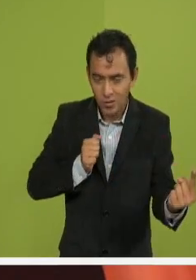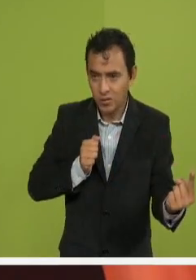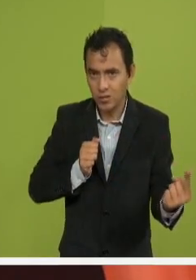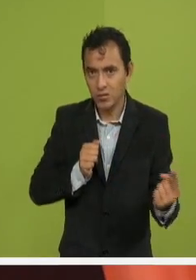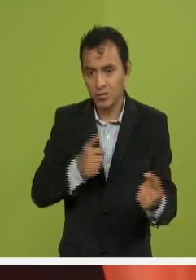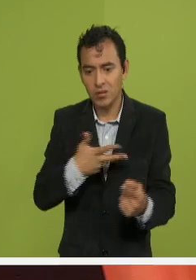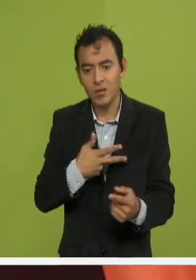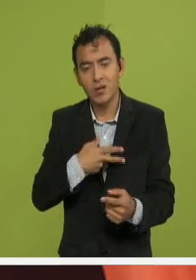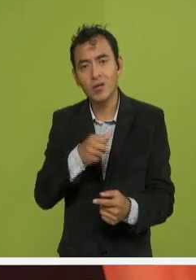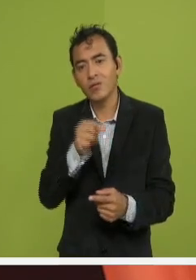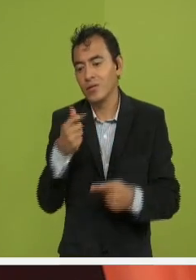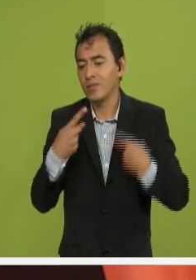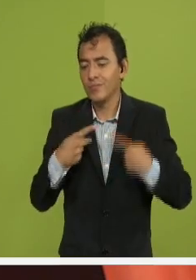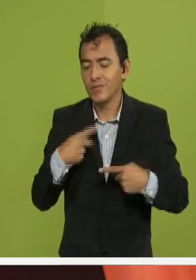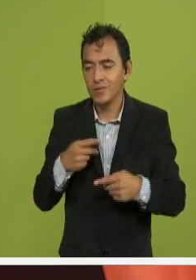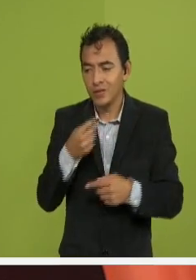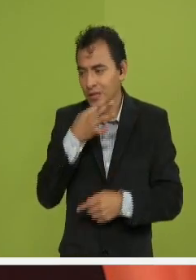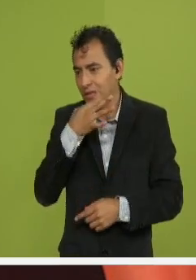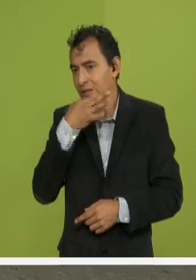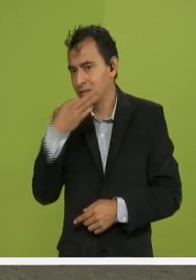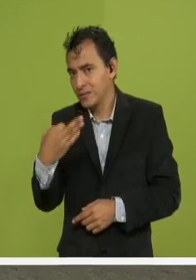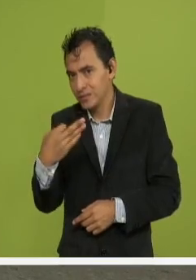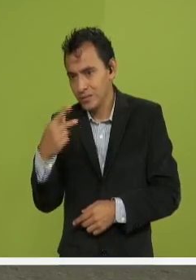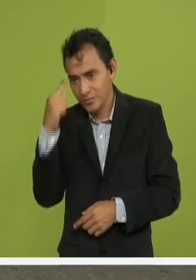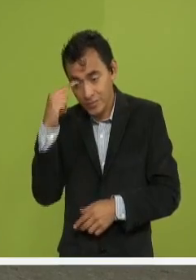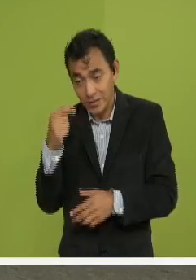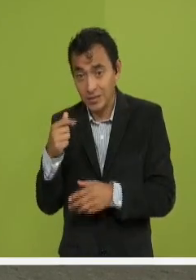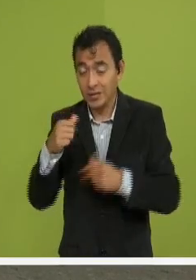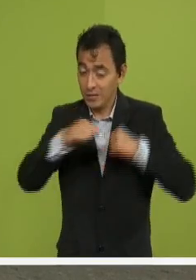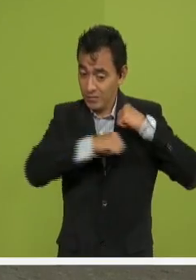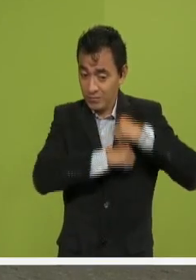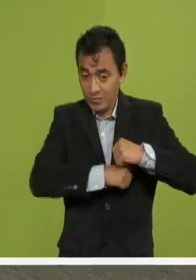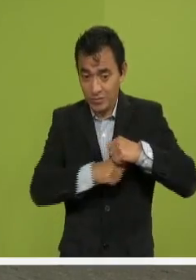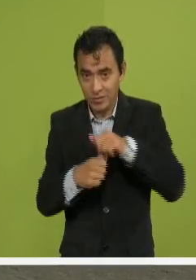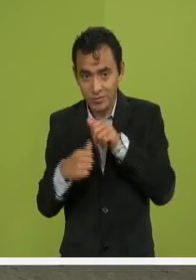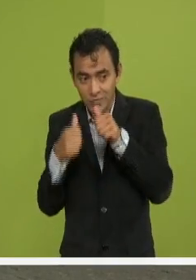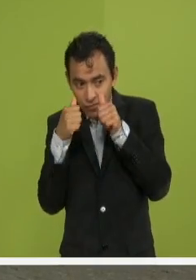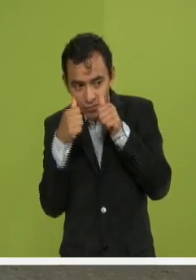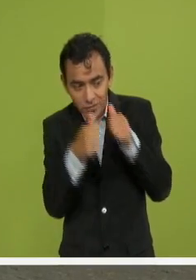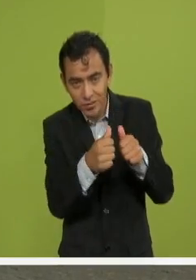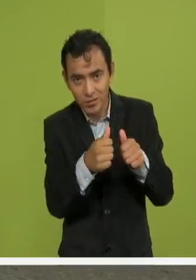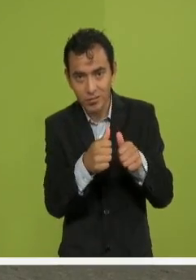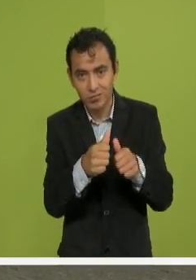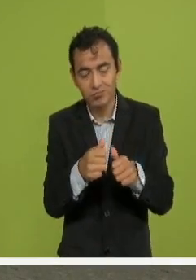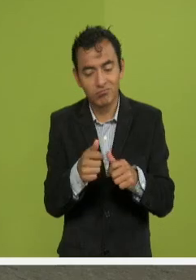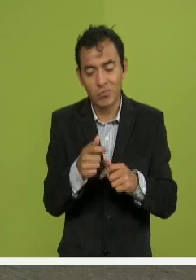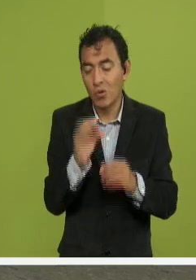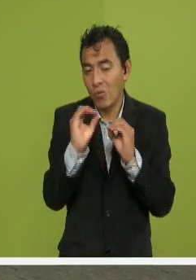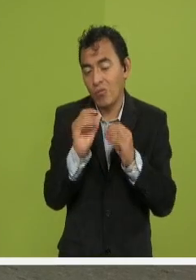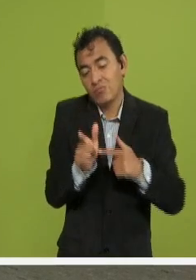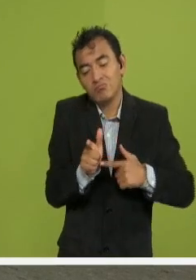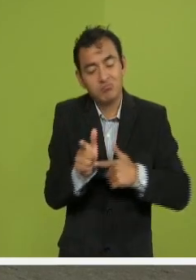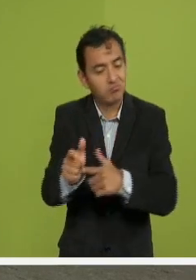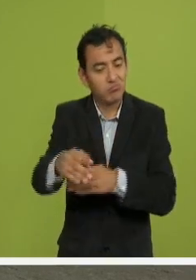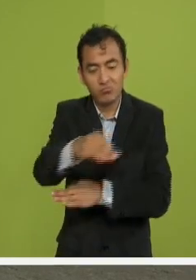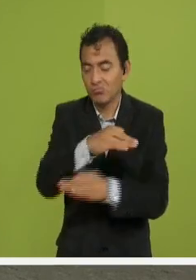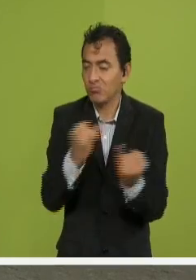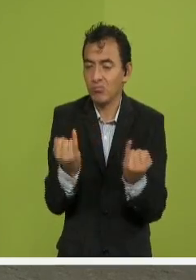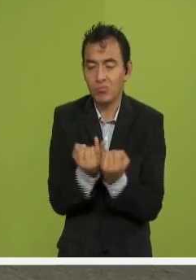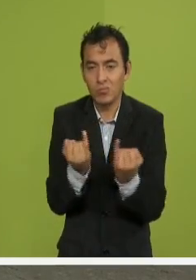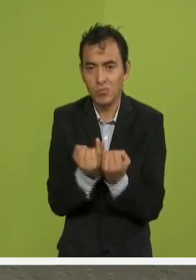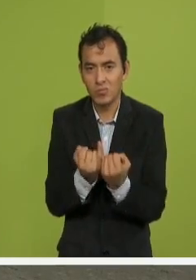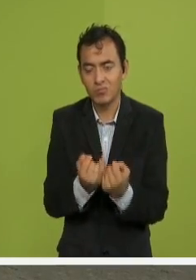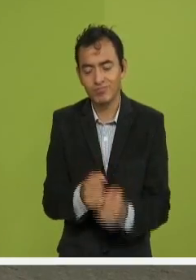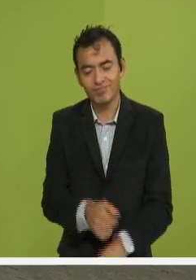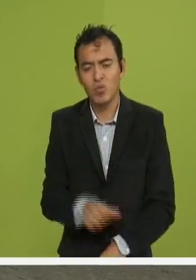una tercera persona, claro, si no es por el para menor. Para poder interceder. Para que la autoridad actúe. De lo contrario, las cosas van a estar como están hasta ahora. Pues lamentable. El